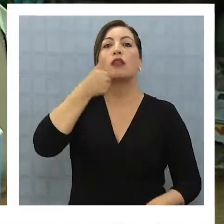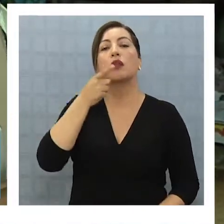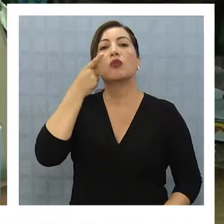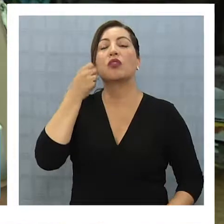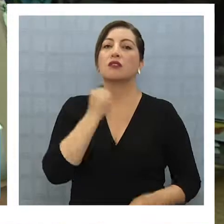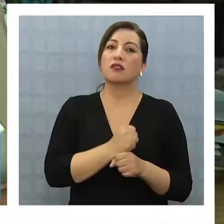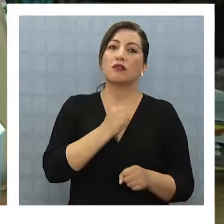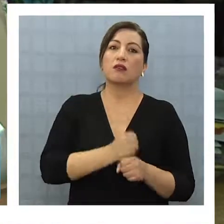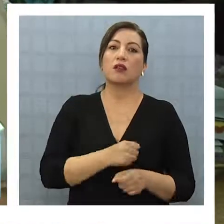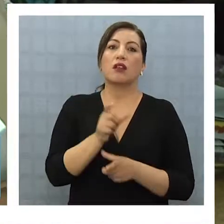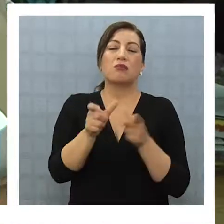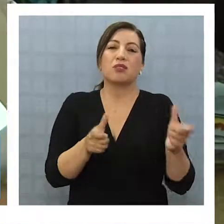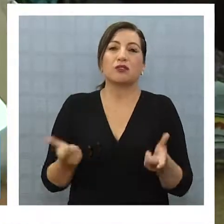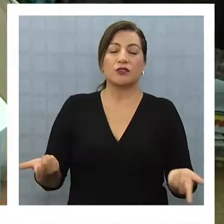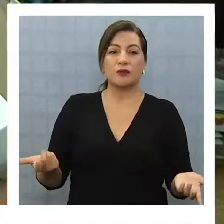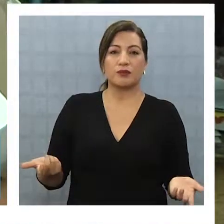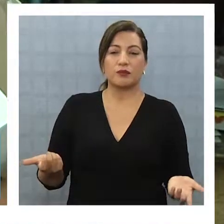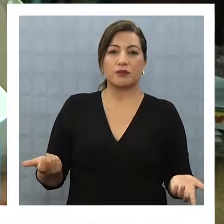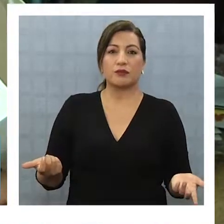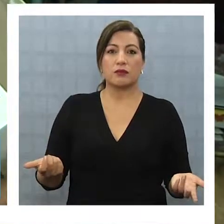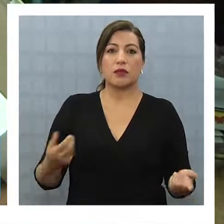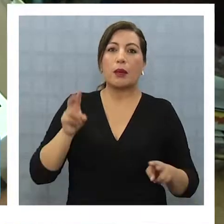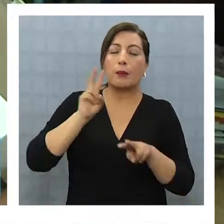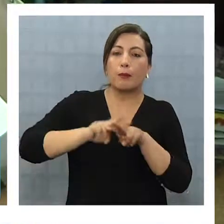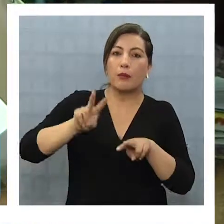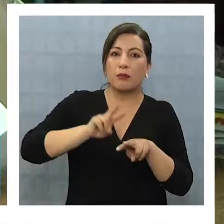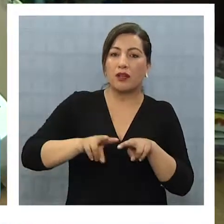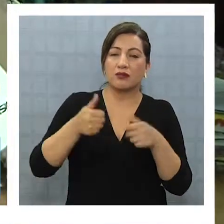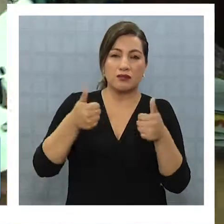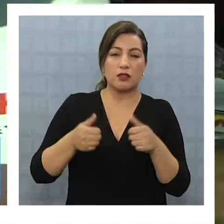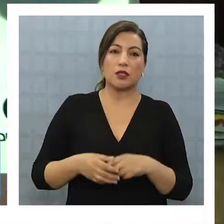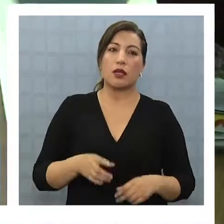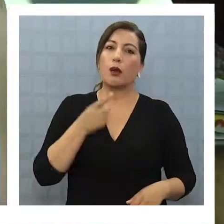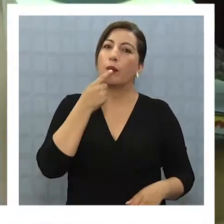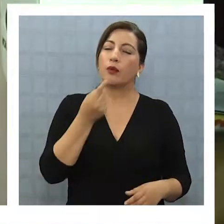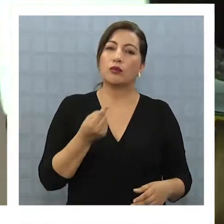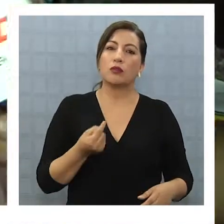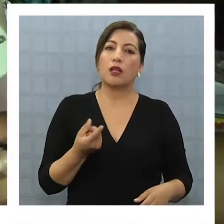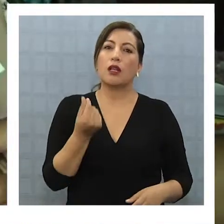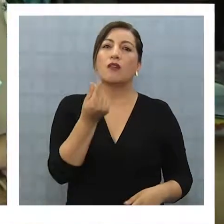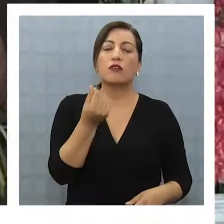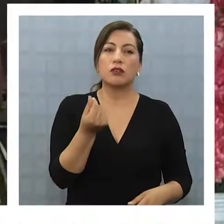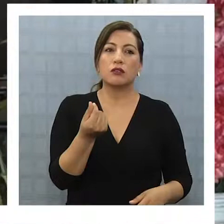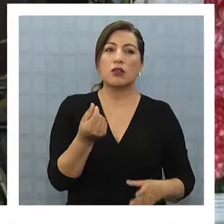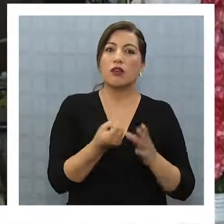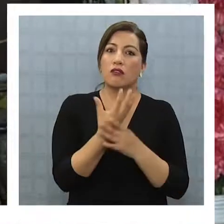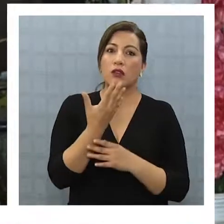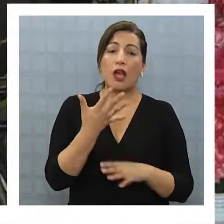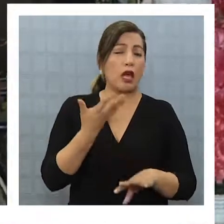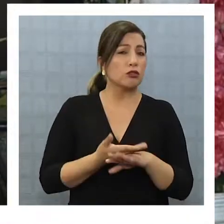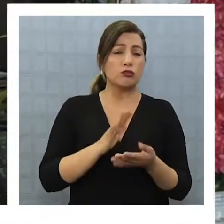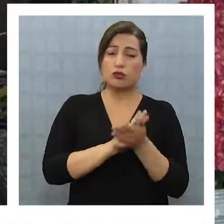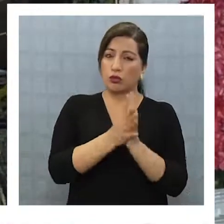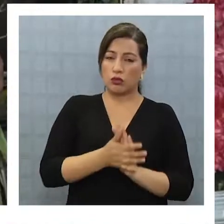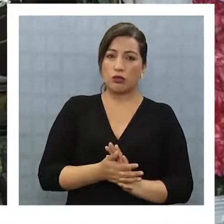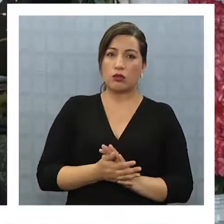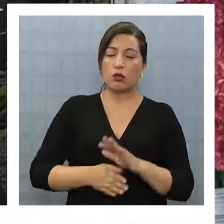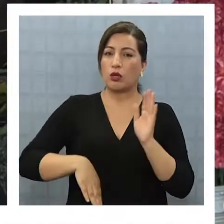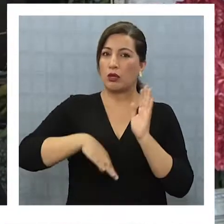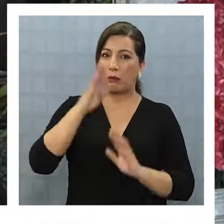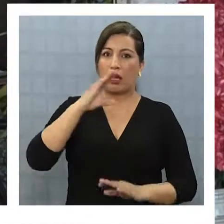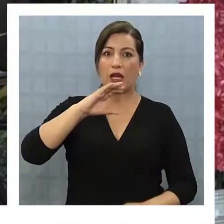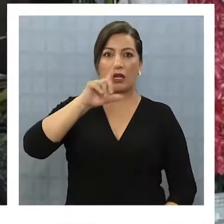de trabajo, entonces la gente no se ha podido preparar como se esperaba. ¿A cuánto tiempo tenemos las flores? Hay de todo precio, lo que más